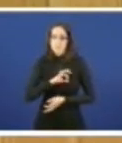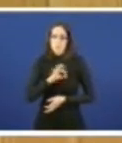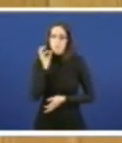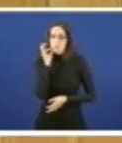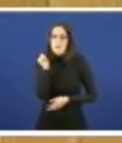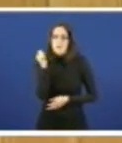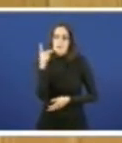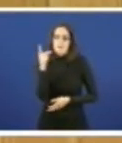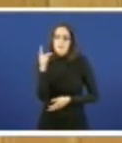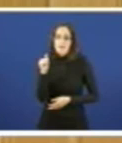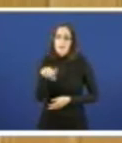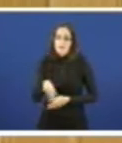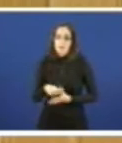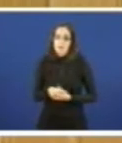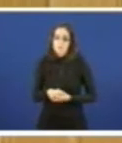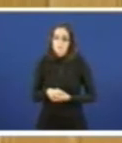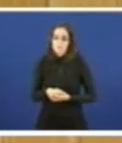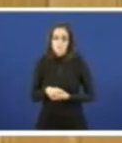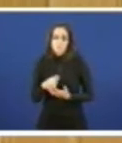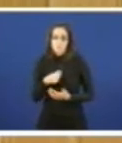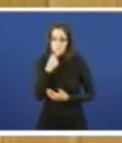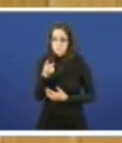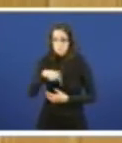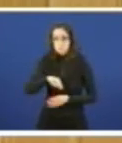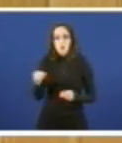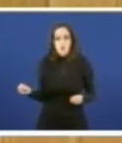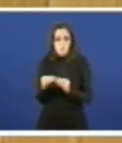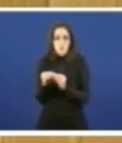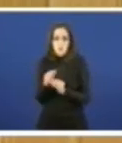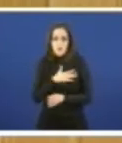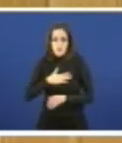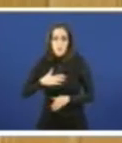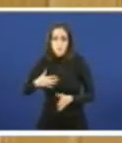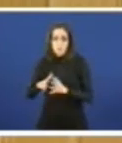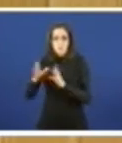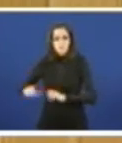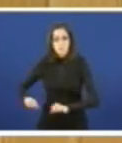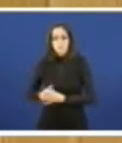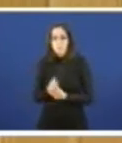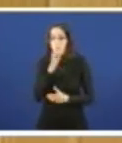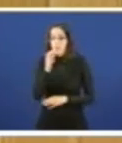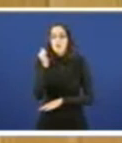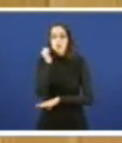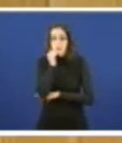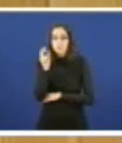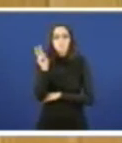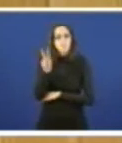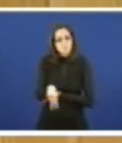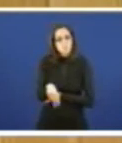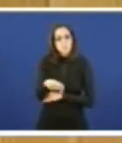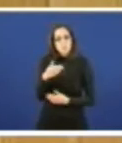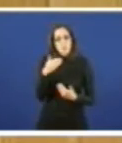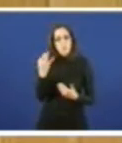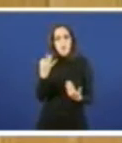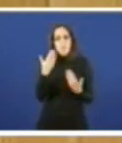lles invito ao consenso, lles invito ao acordo, porque Rosalía é iso o que merece.